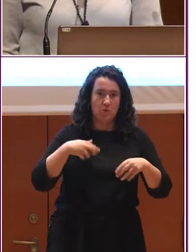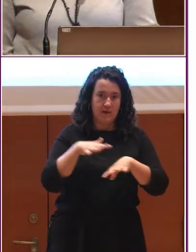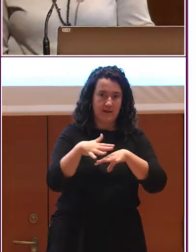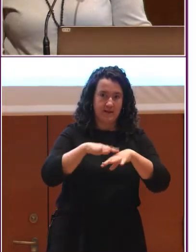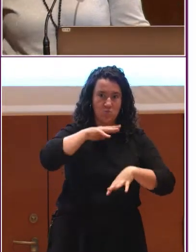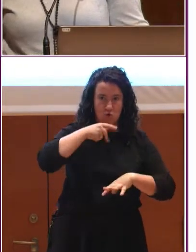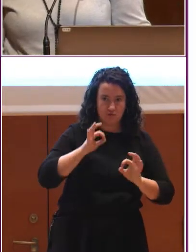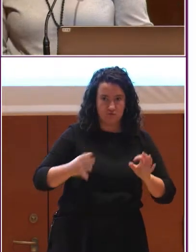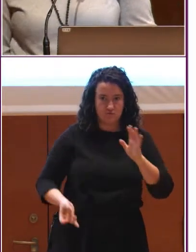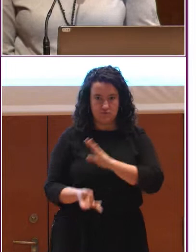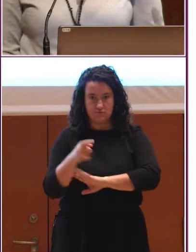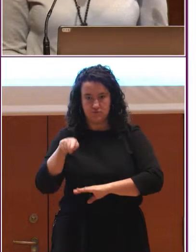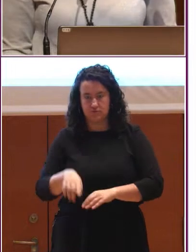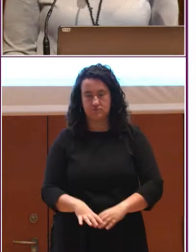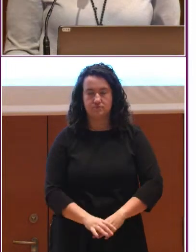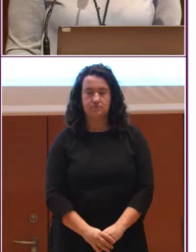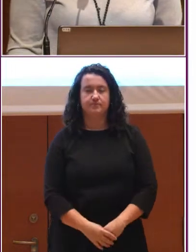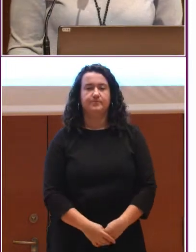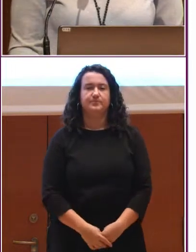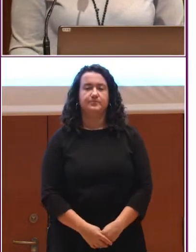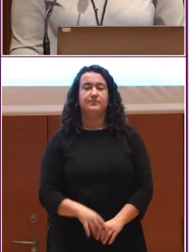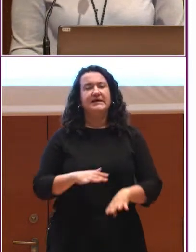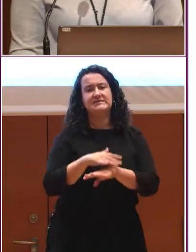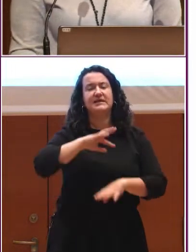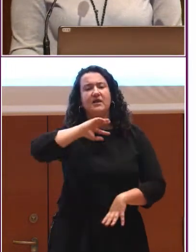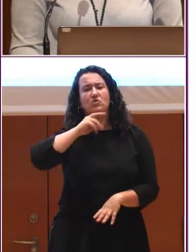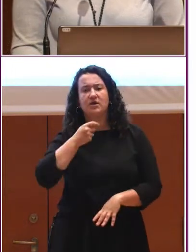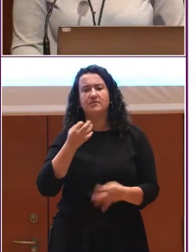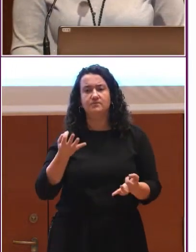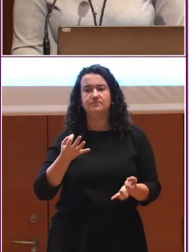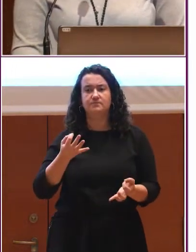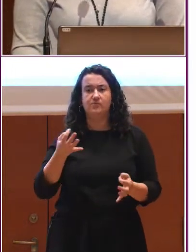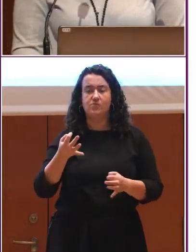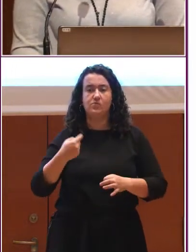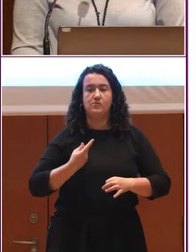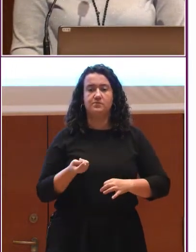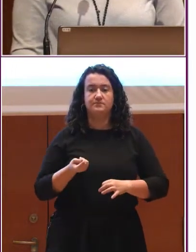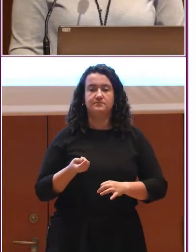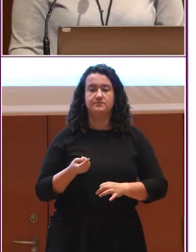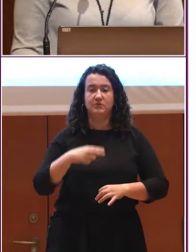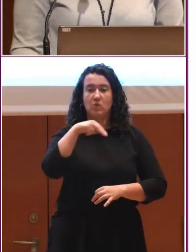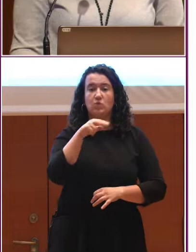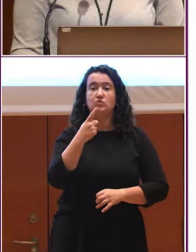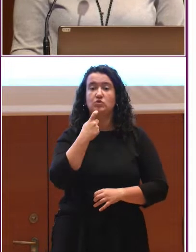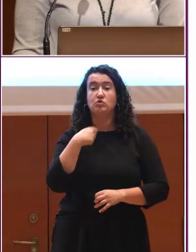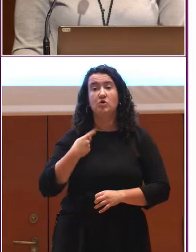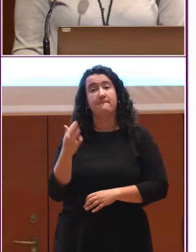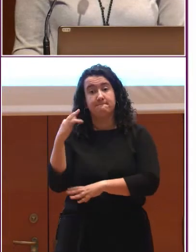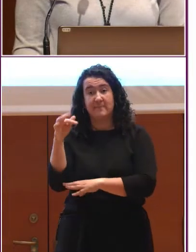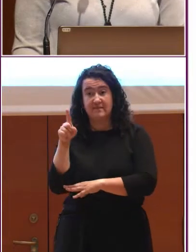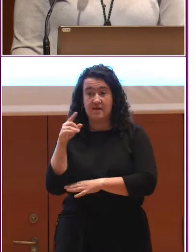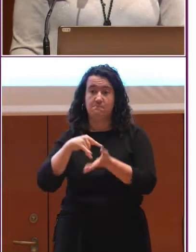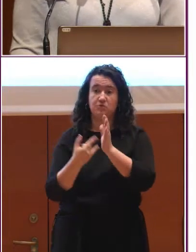para trabajar en contra de la violencia contra las mujeres mayores y por eso le pusimos este nombre red morada qué es